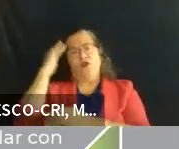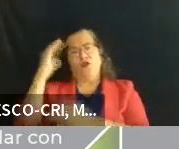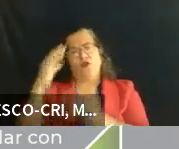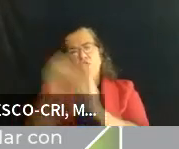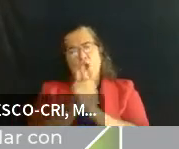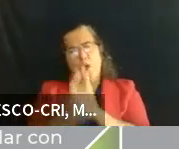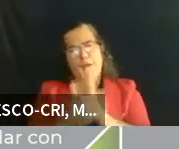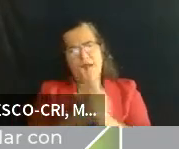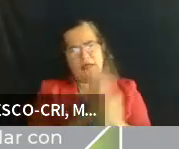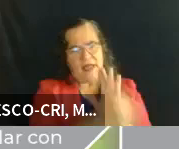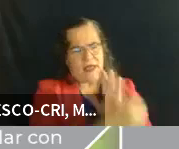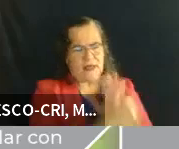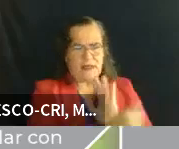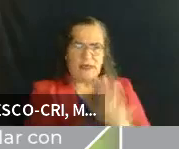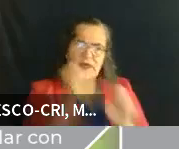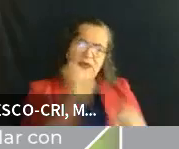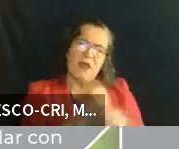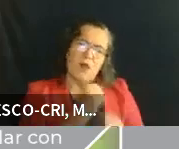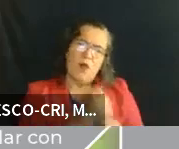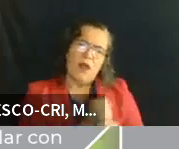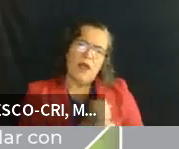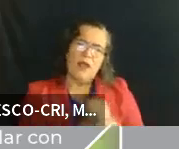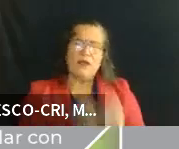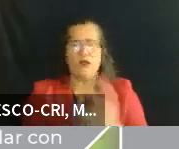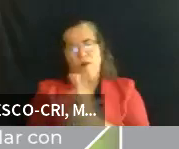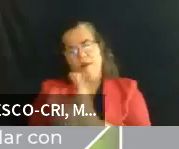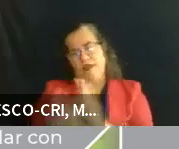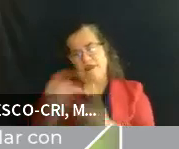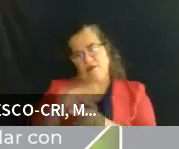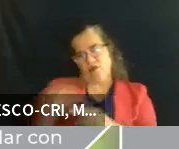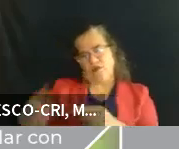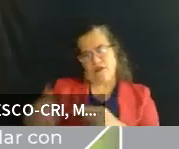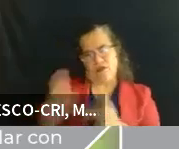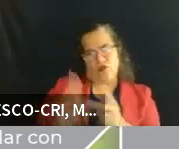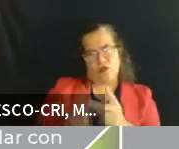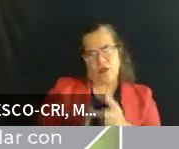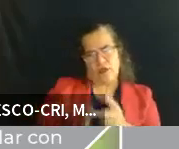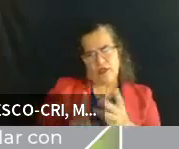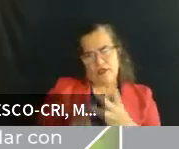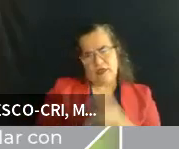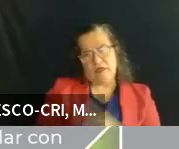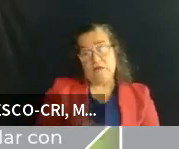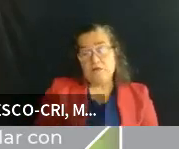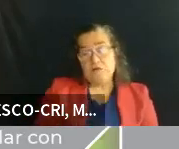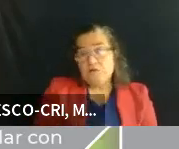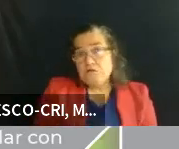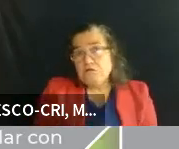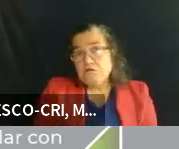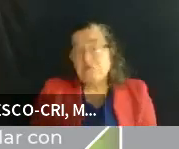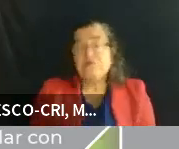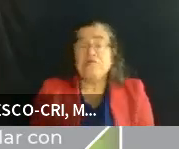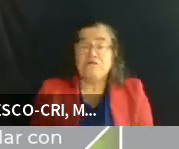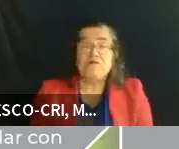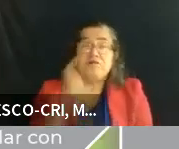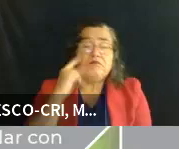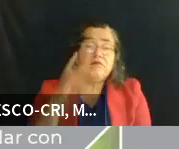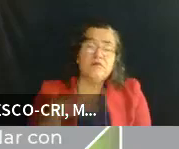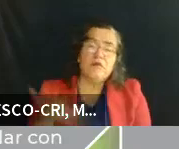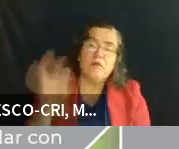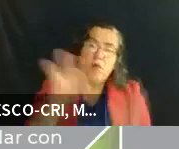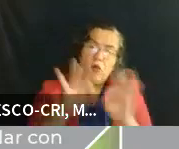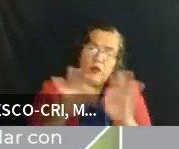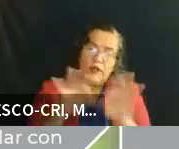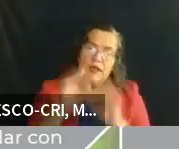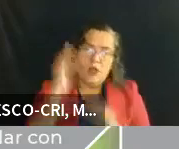las competencias laborales, las competencias profesionales. Y en este sentido me pareció importante destacar la noción